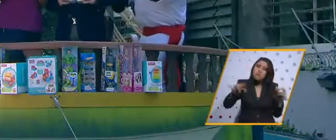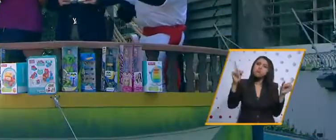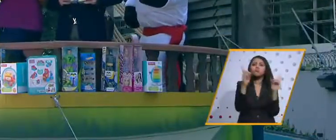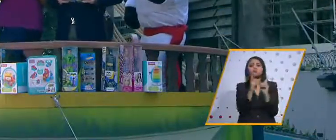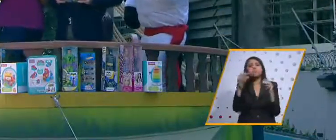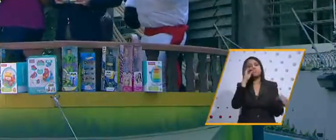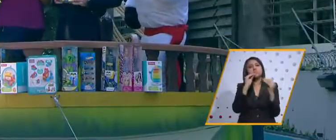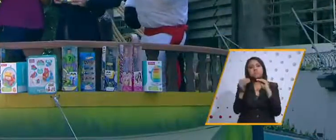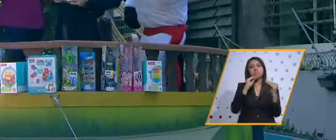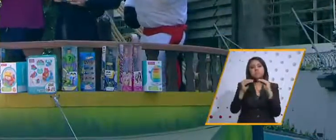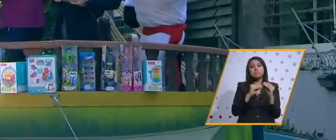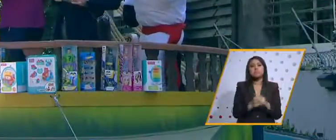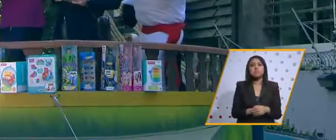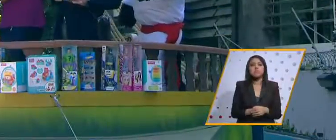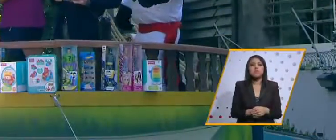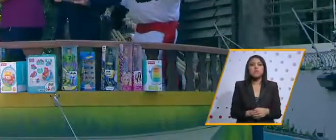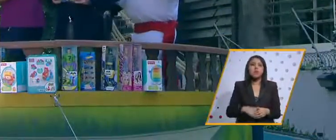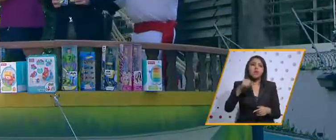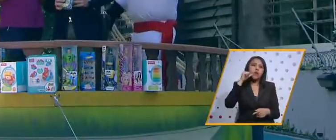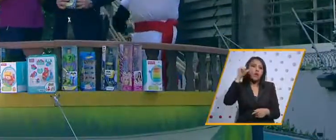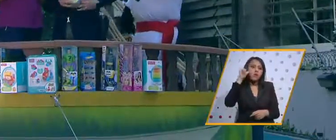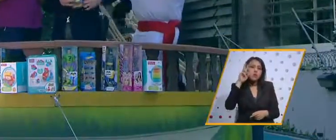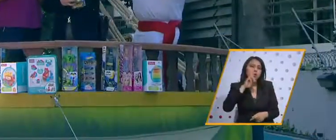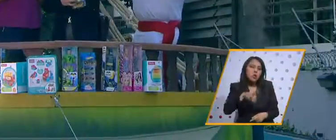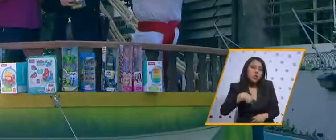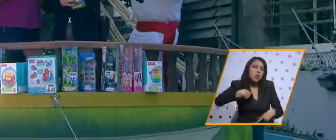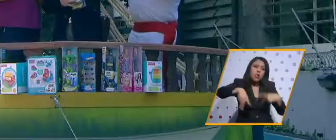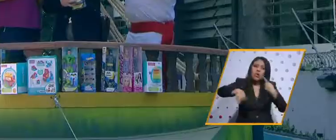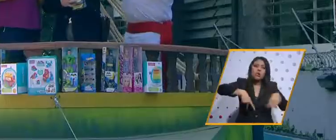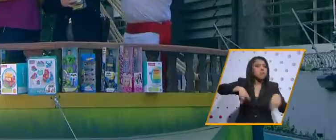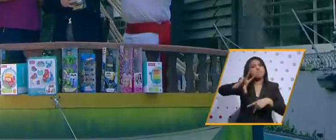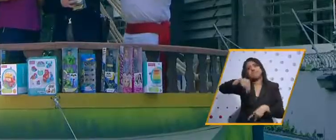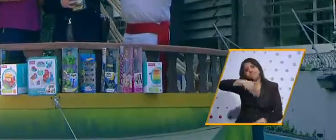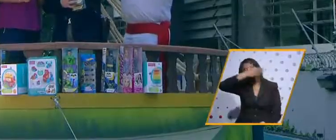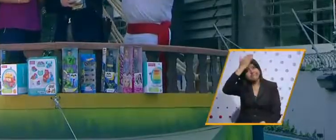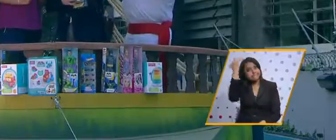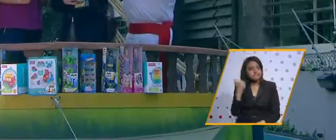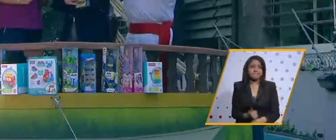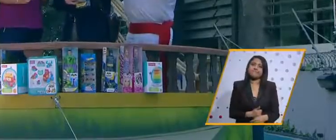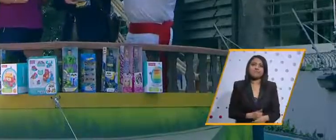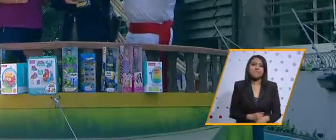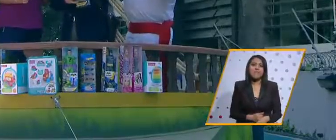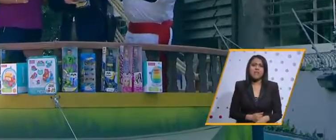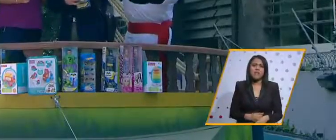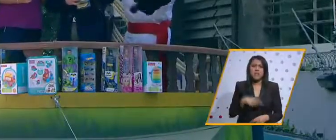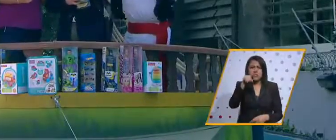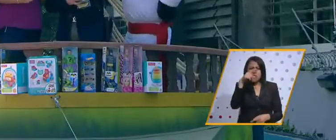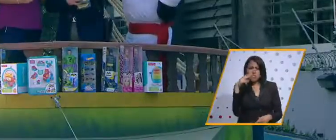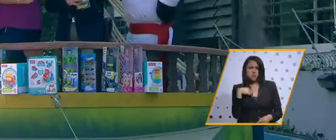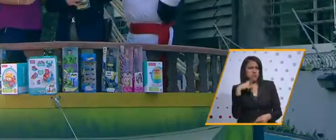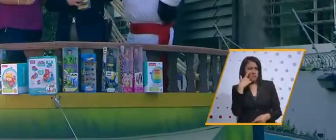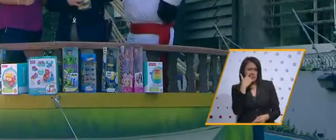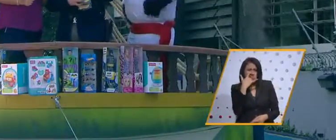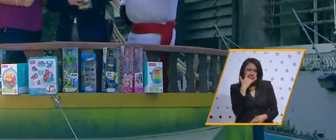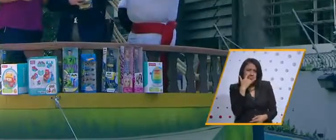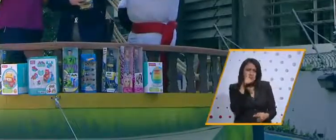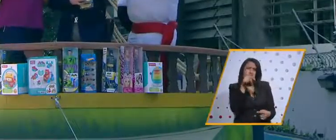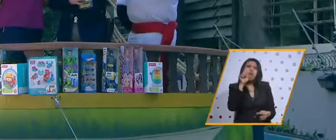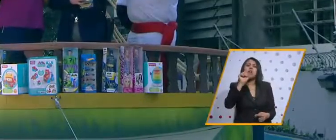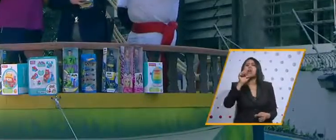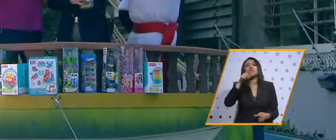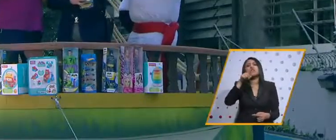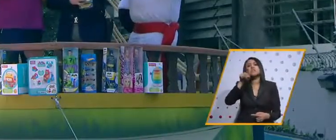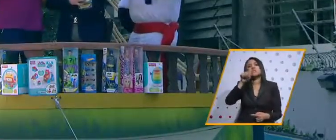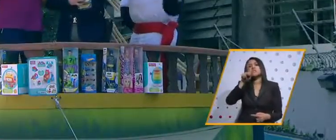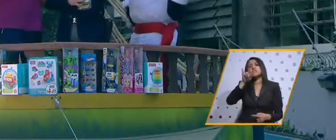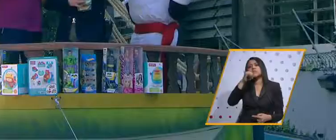Recuerda que Esquimio Olé ayer, pésimo para jugar. No, yo dudo muchísimo de lo que dice el doctor García, porque Esquimio Olé tiene una ascendencia española. Por supuesto. Y los